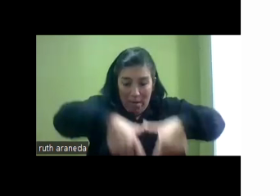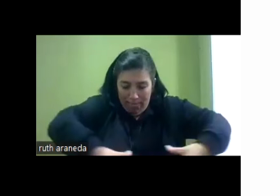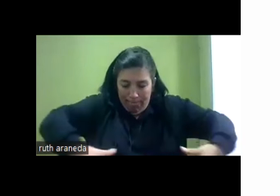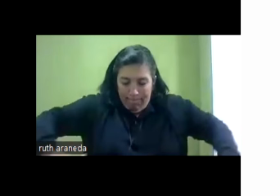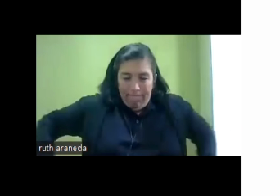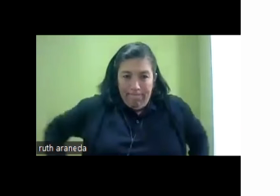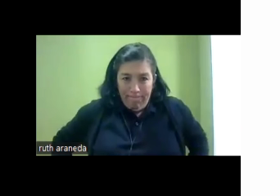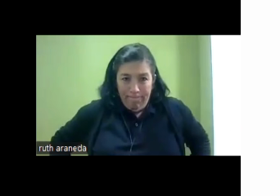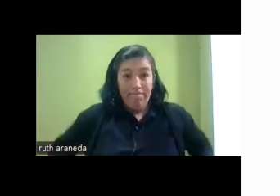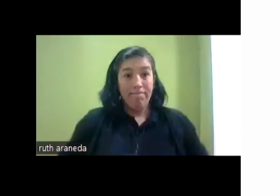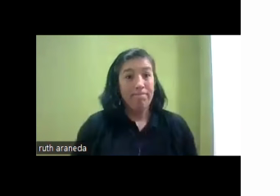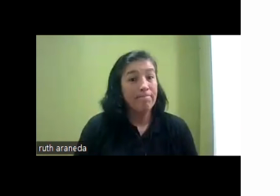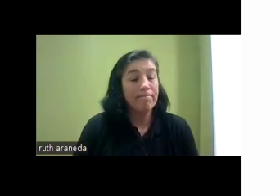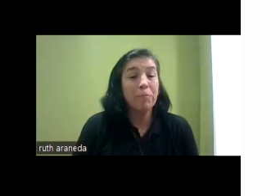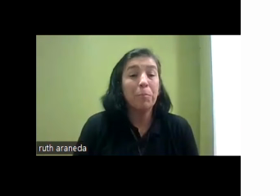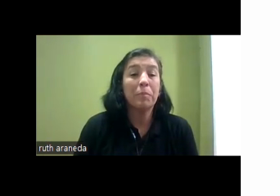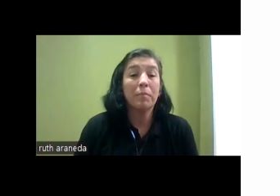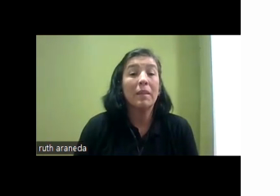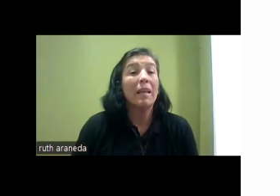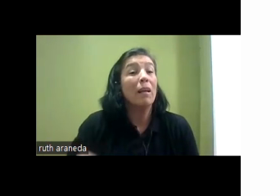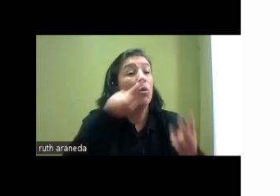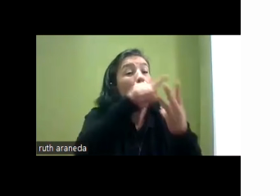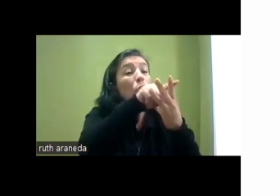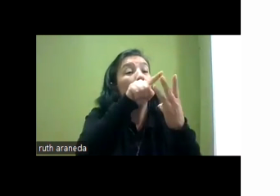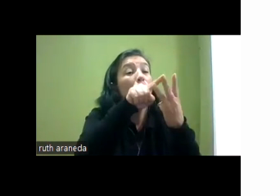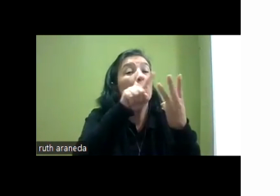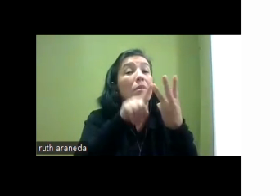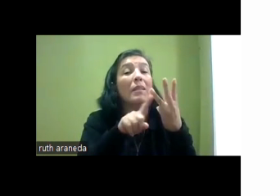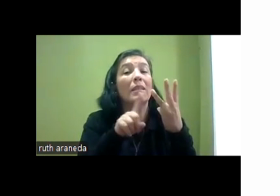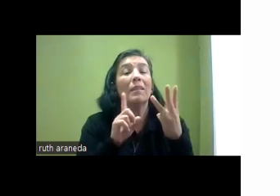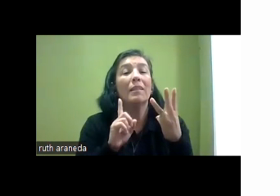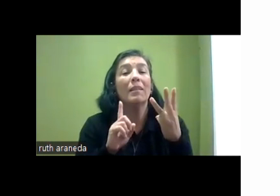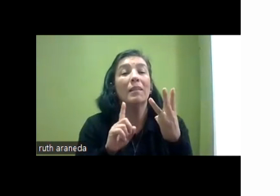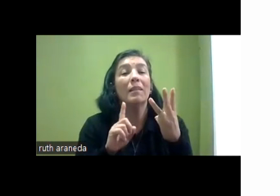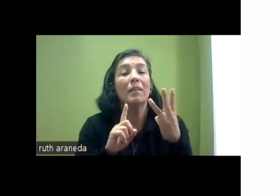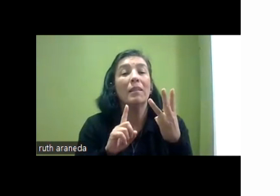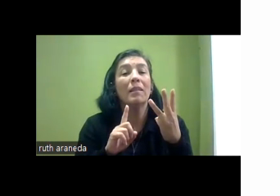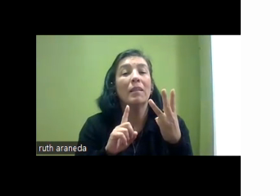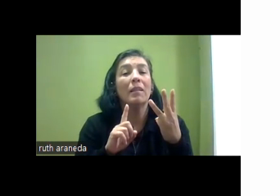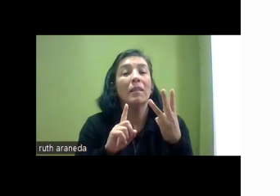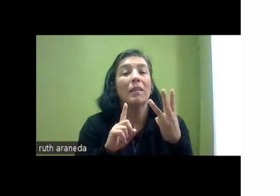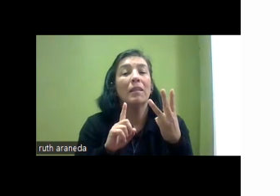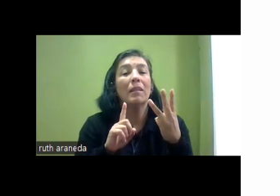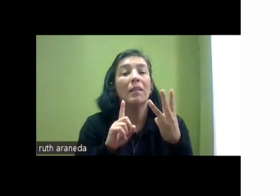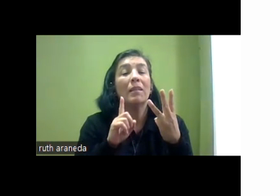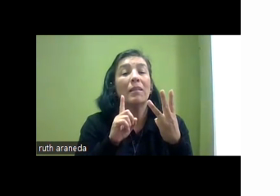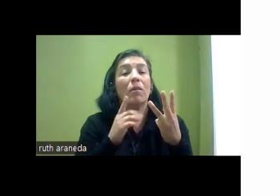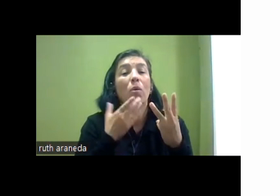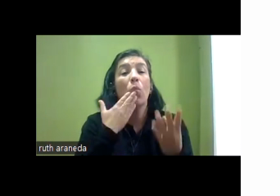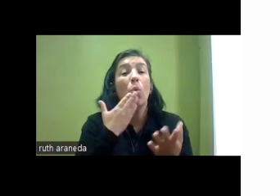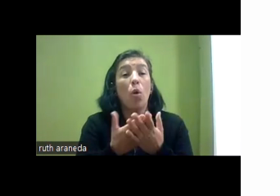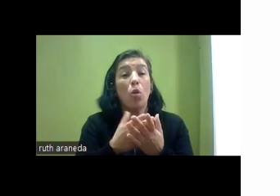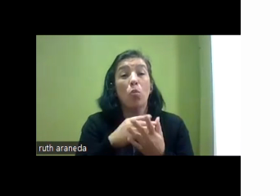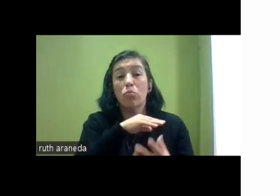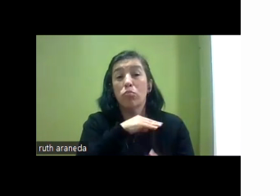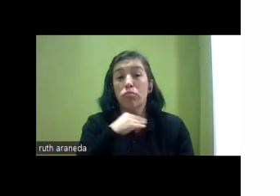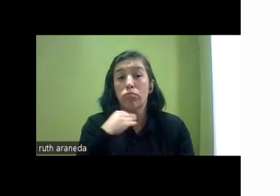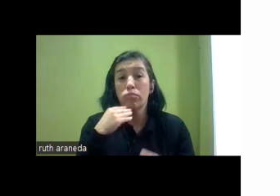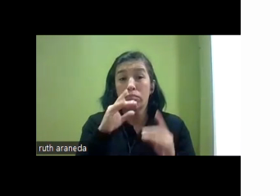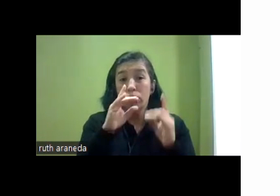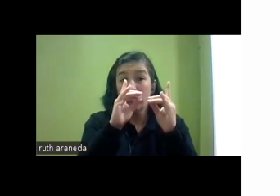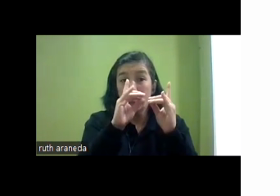Lo interesante es que las tres contenían en los ajuares funerarios, o en